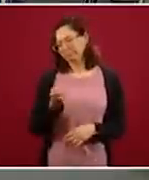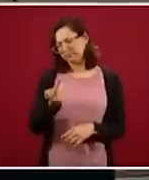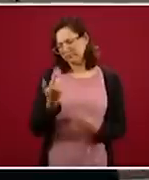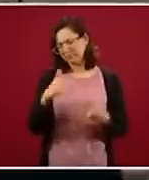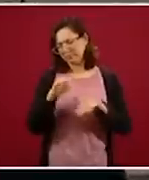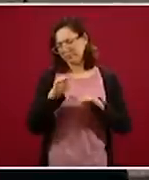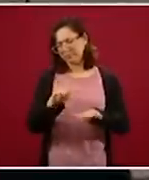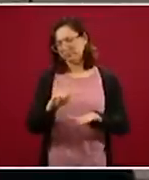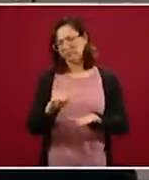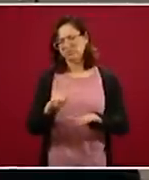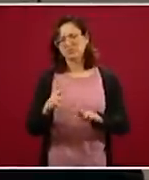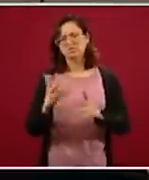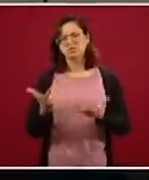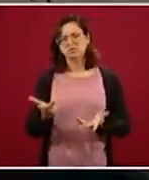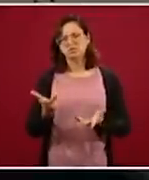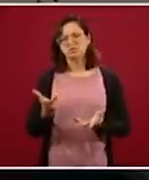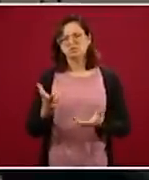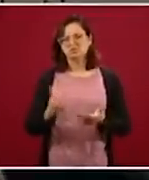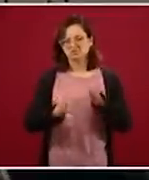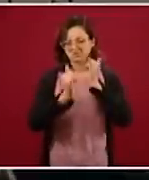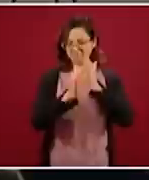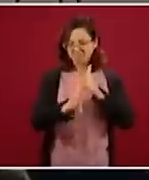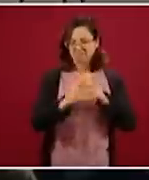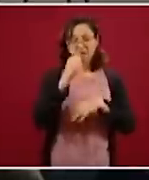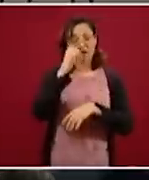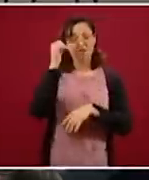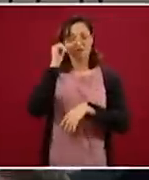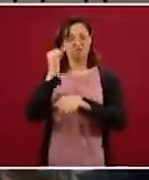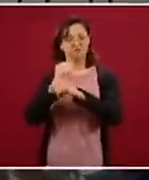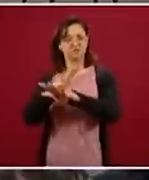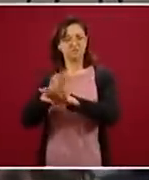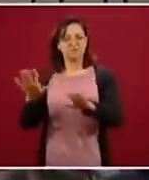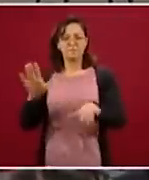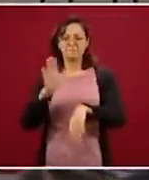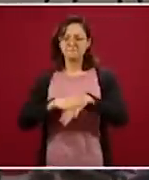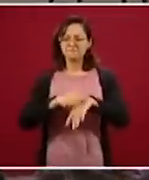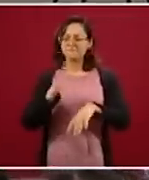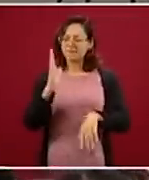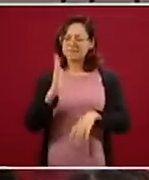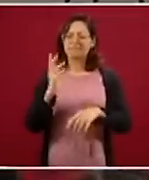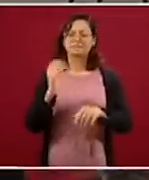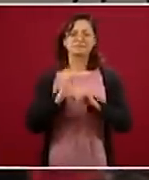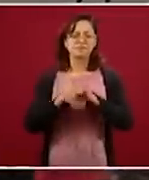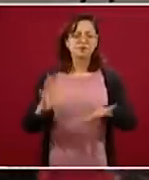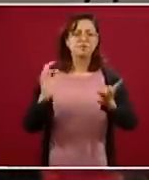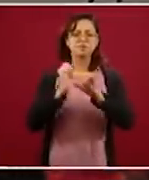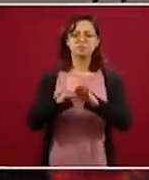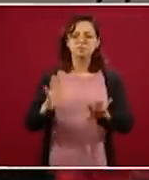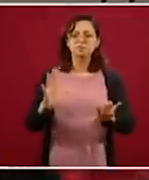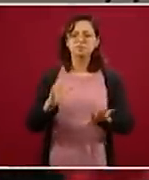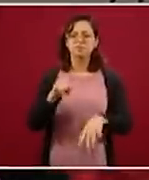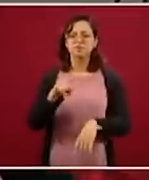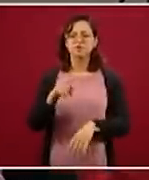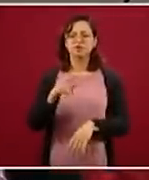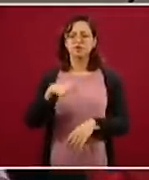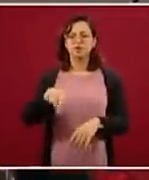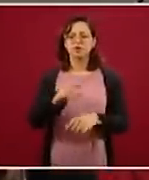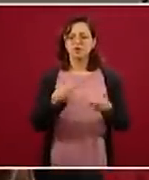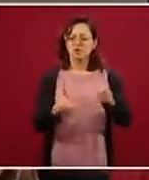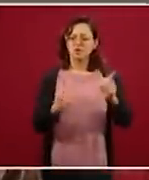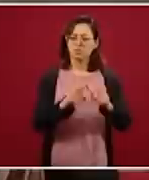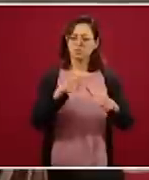Respecto a la estafa que se ha estado viendo, de hecho el día de ayer se ha intensificado la información respecto a Milton Group,